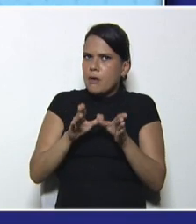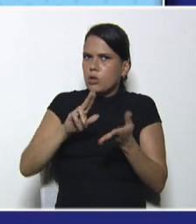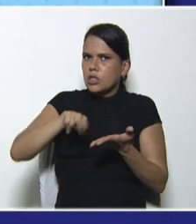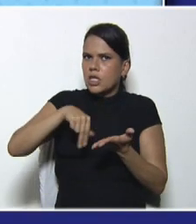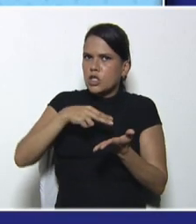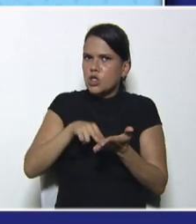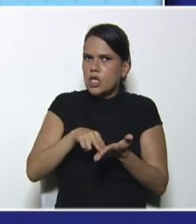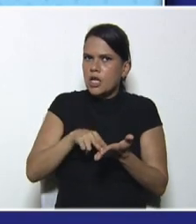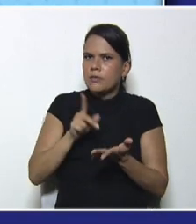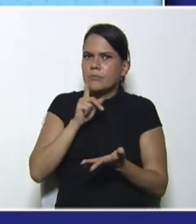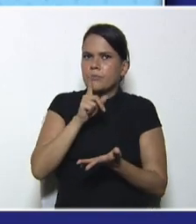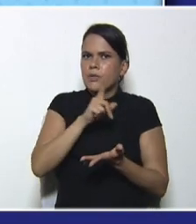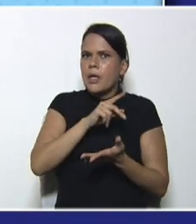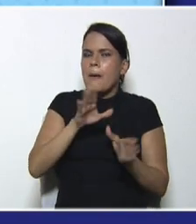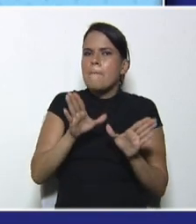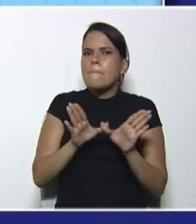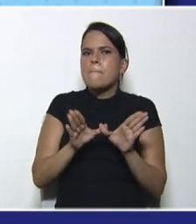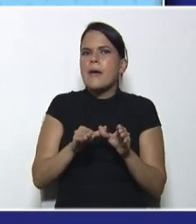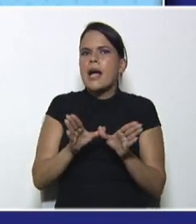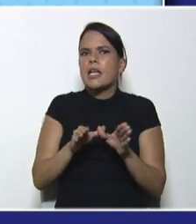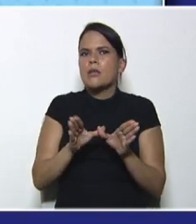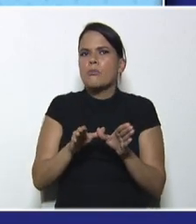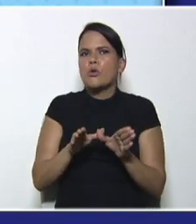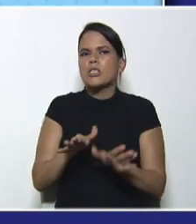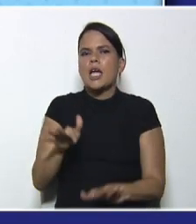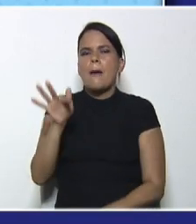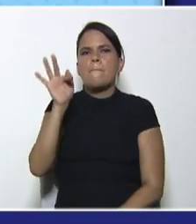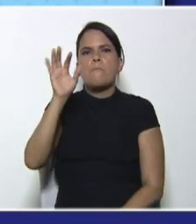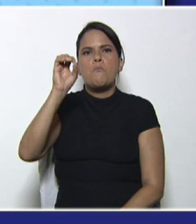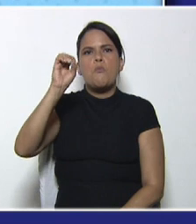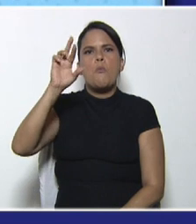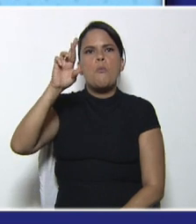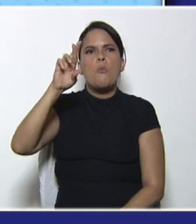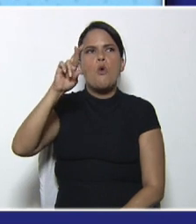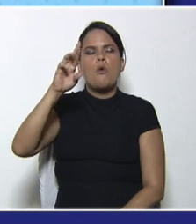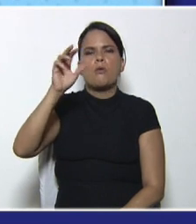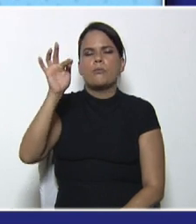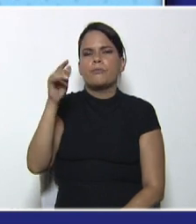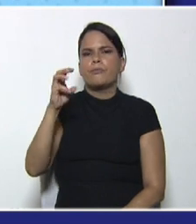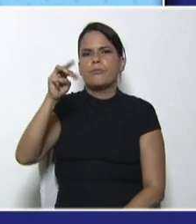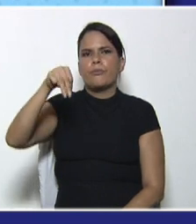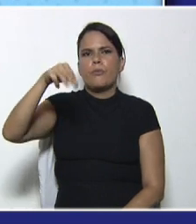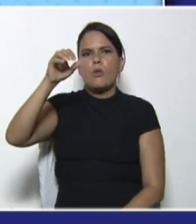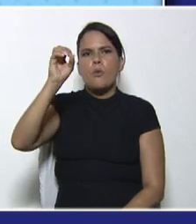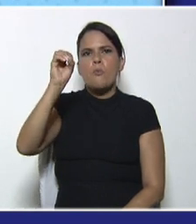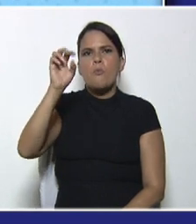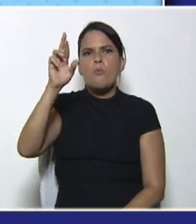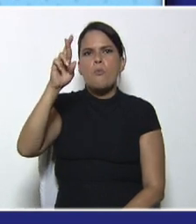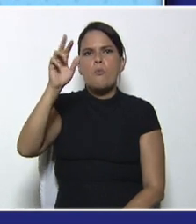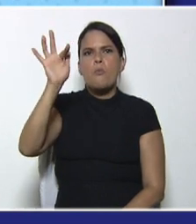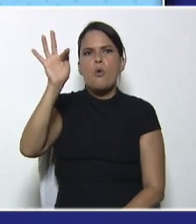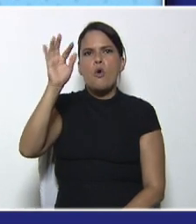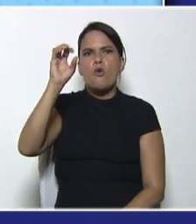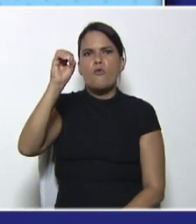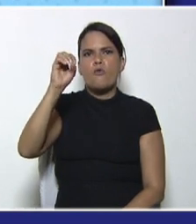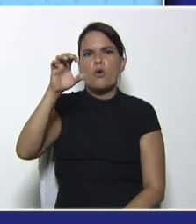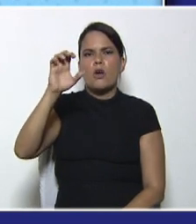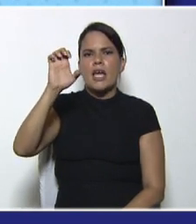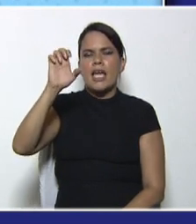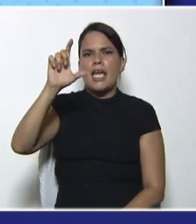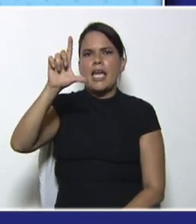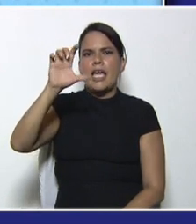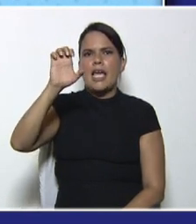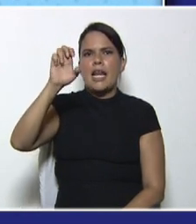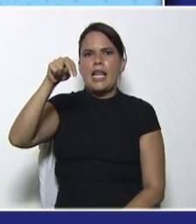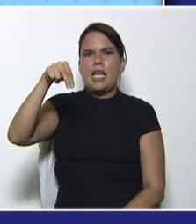Venezuela se llama mariposa Morpho Eleanor Kramer. Hermosa. Pueden verlo en pantalla. Una mariposa de alas